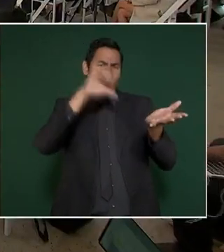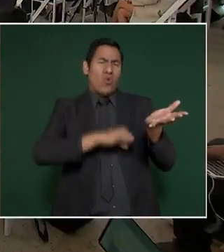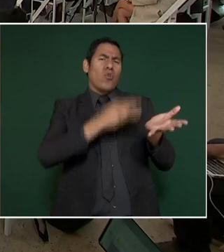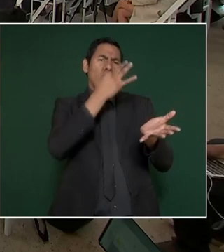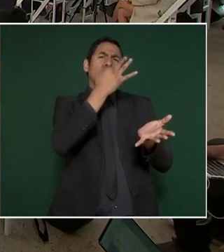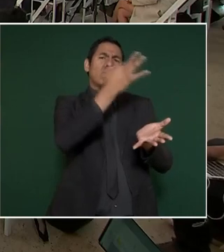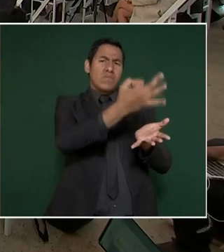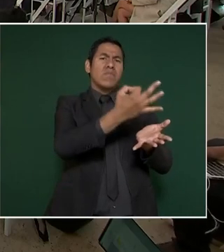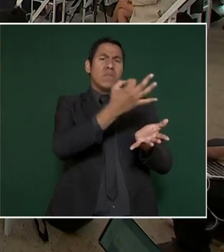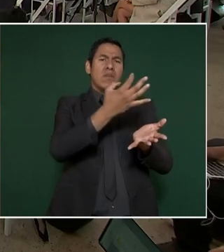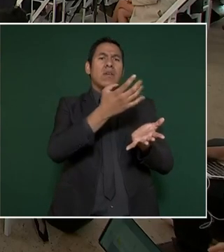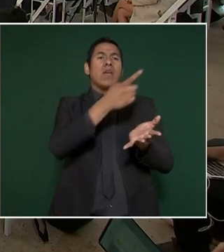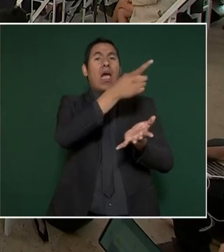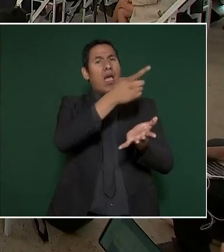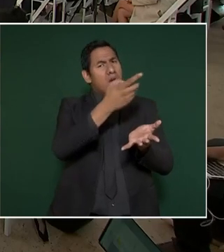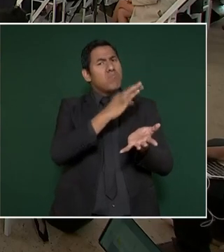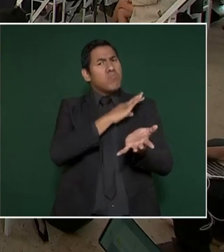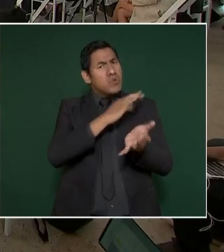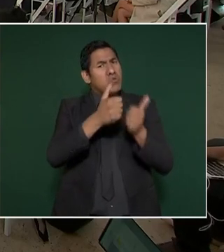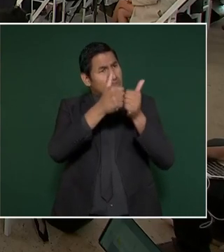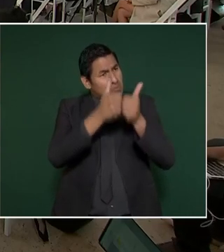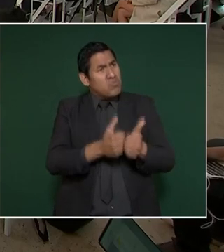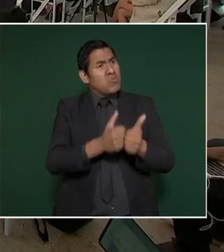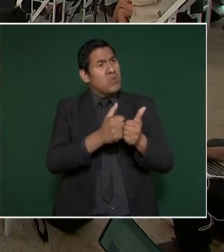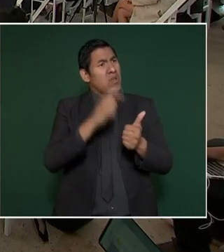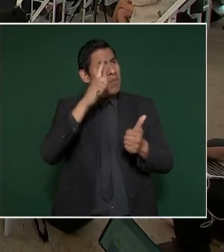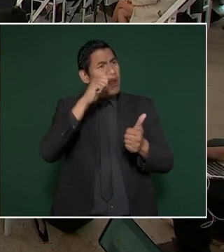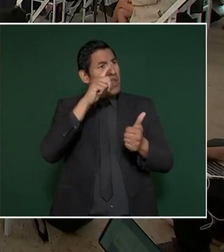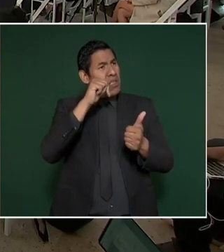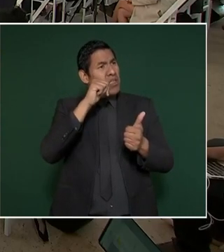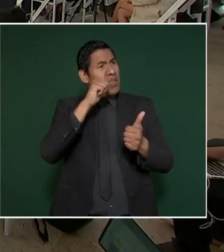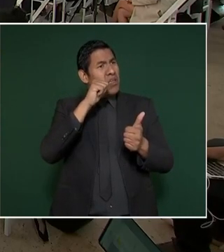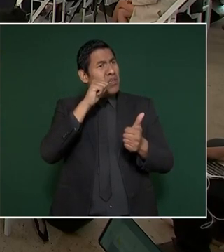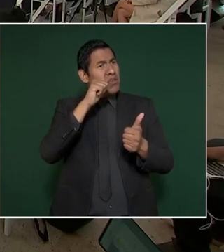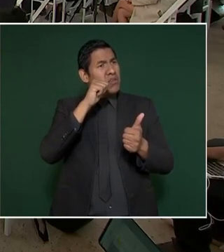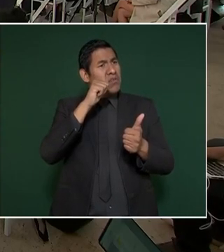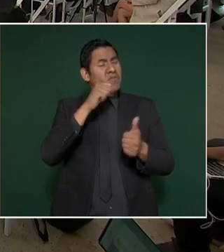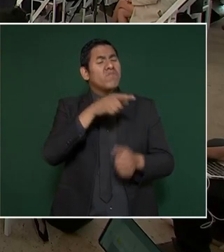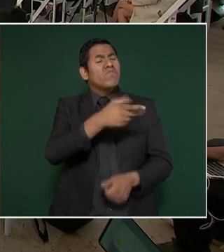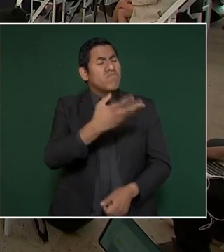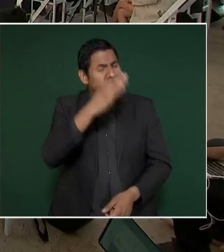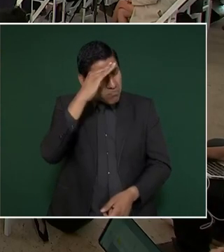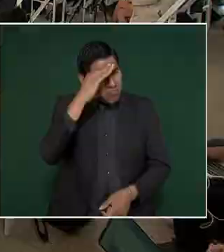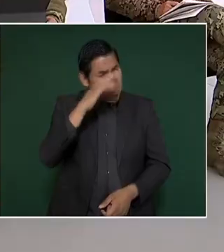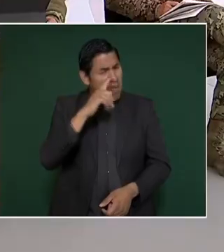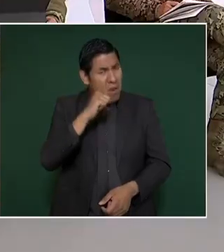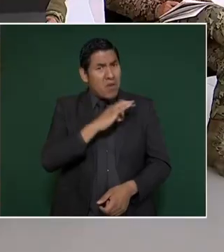que que se quede para mañana le